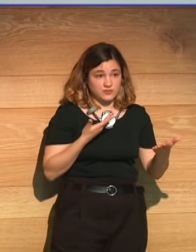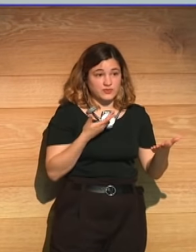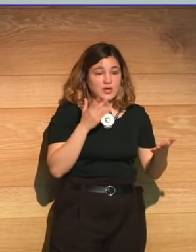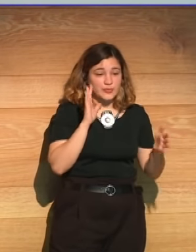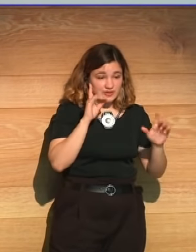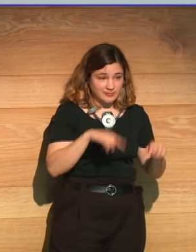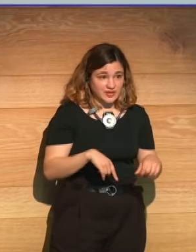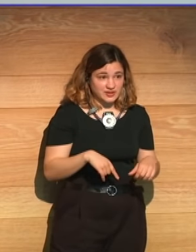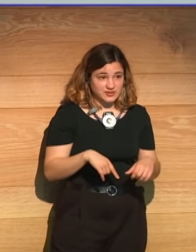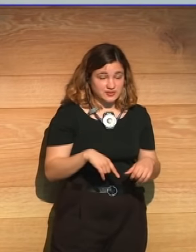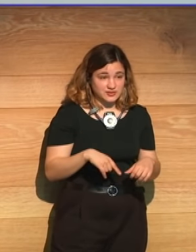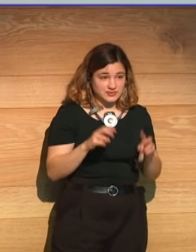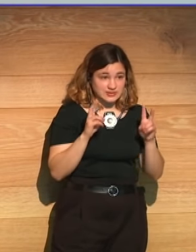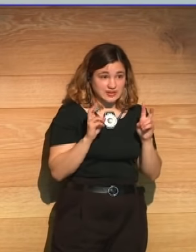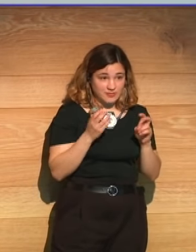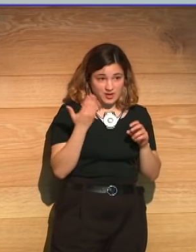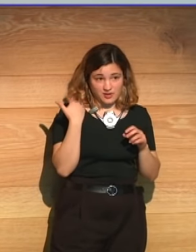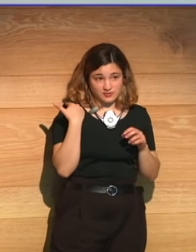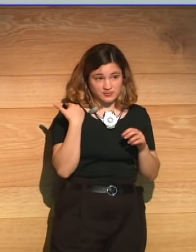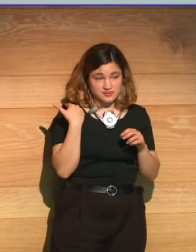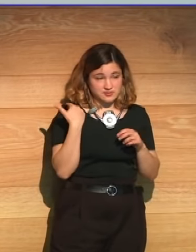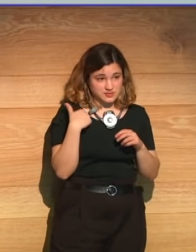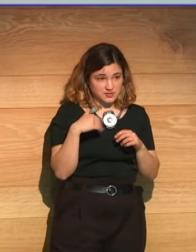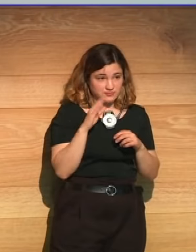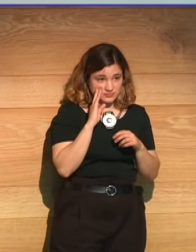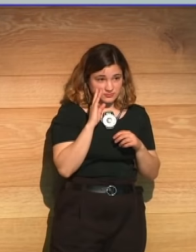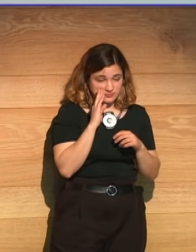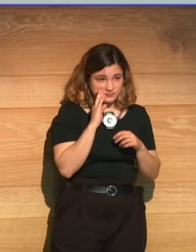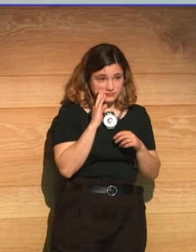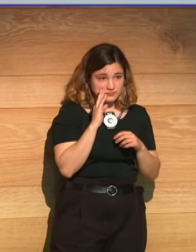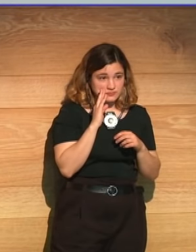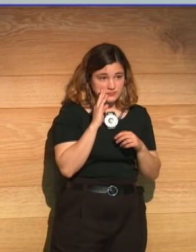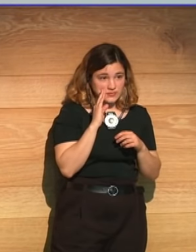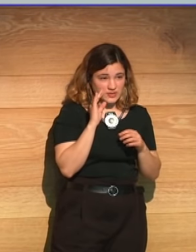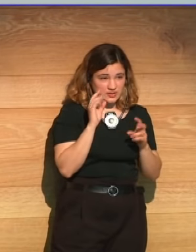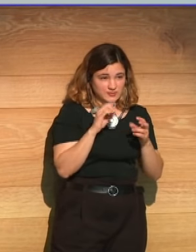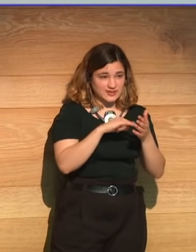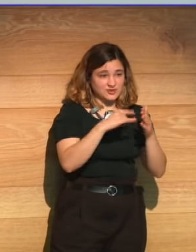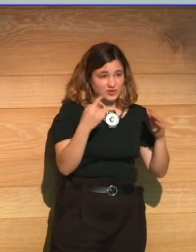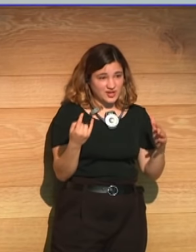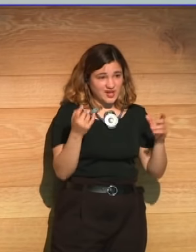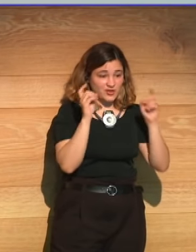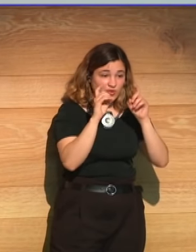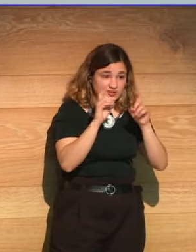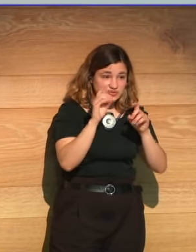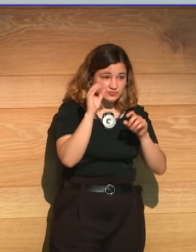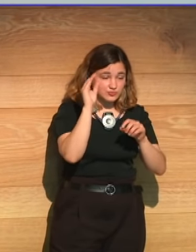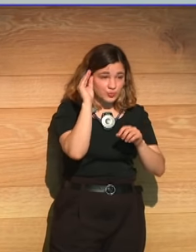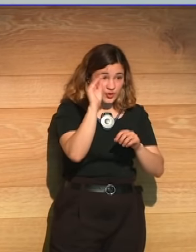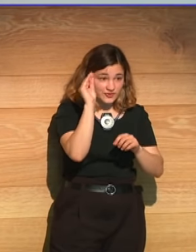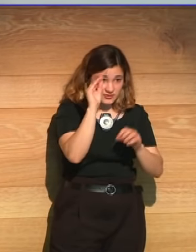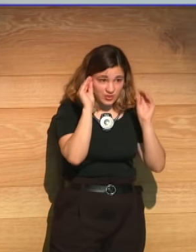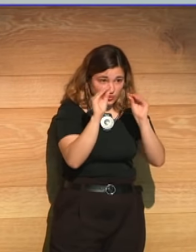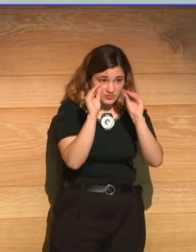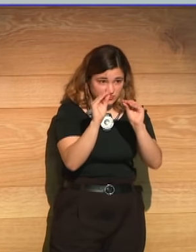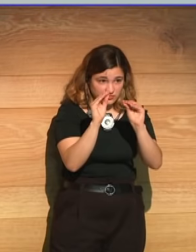pero además de los temas ya mencionados sobre la educación de la tecnología, la formación docente, hay que tomar en cuenta también